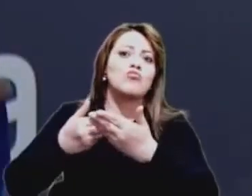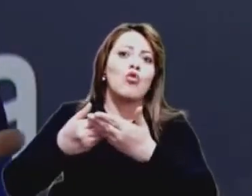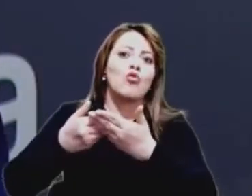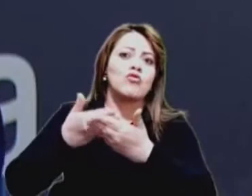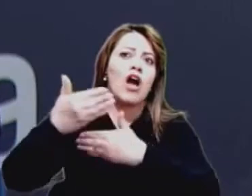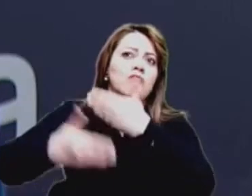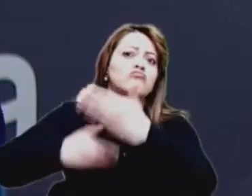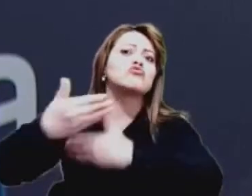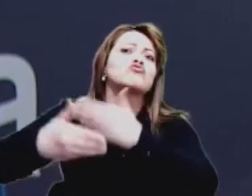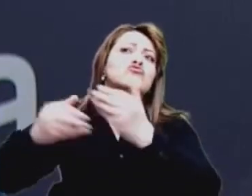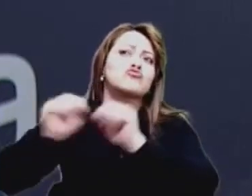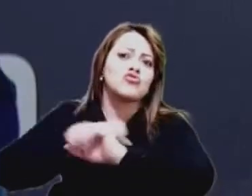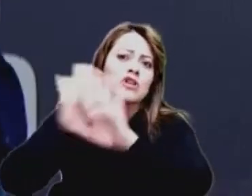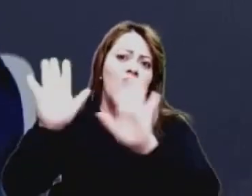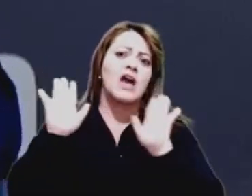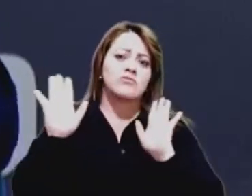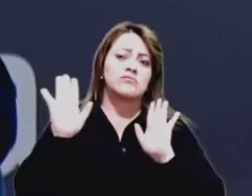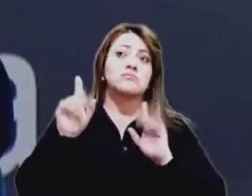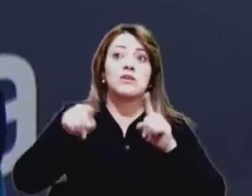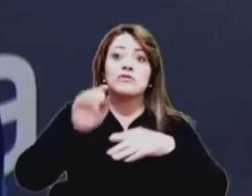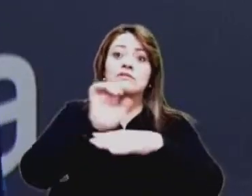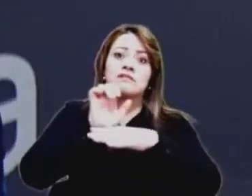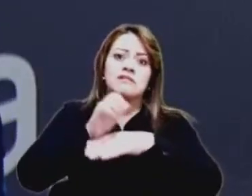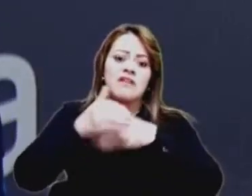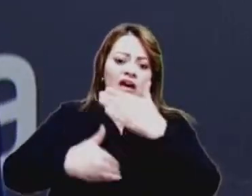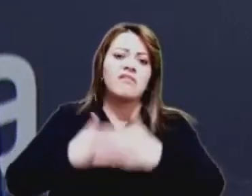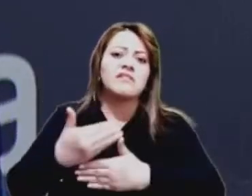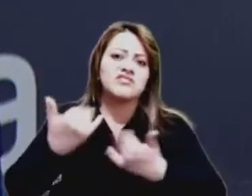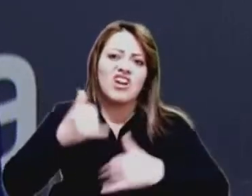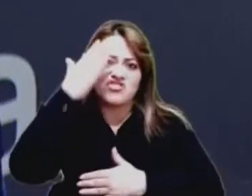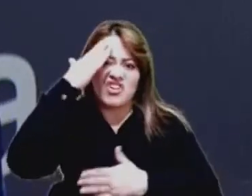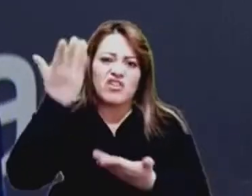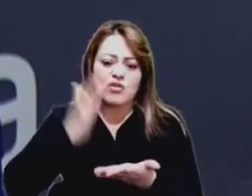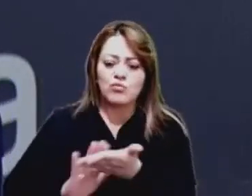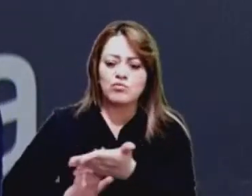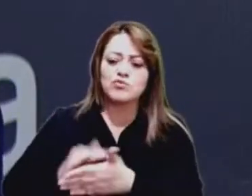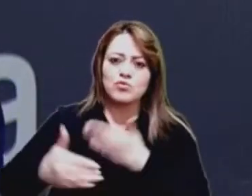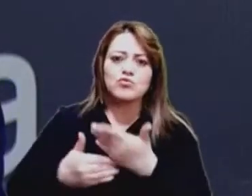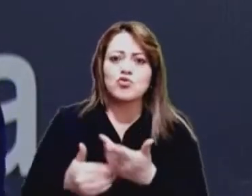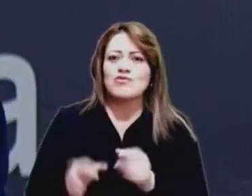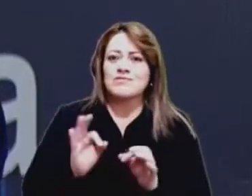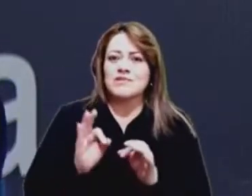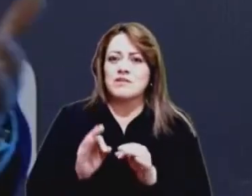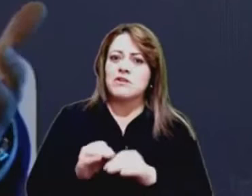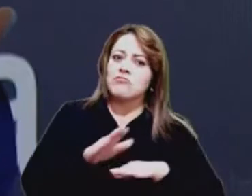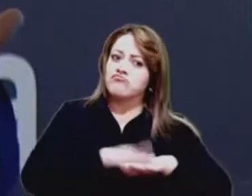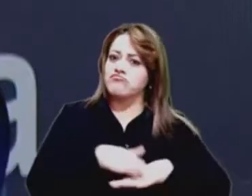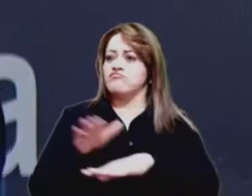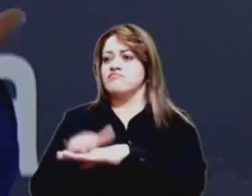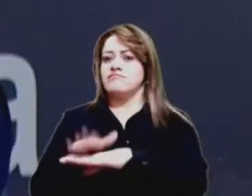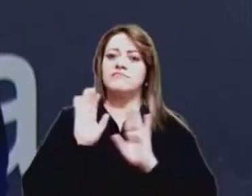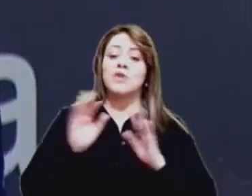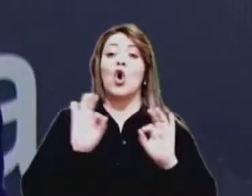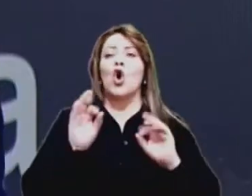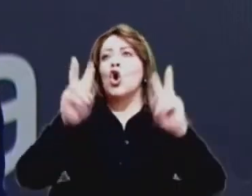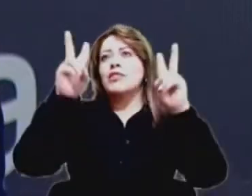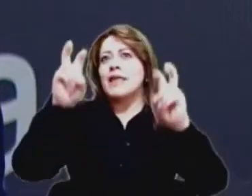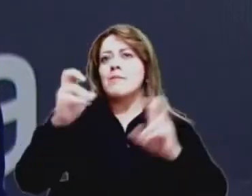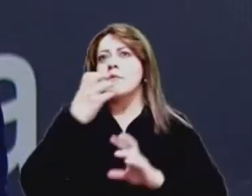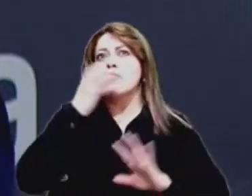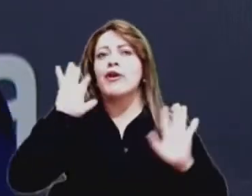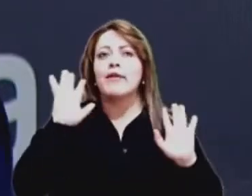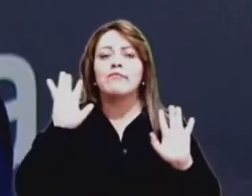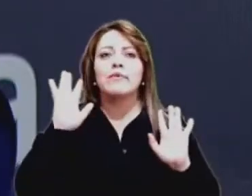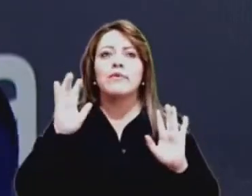pero aquí en la agencia si la conocemos y es ésta la forma en que de pronto se puede resolver este conflicto o este tema de pronto no resulta tan tan